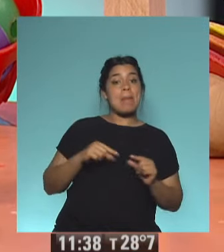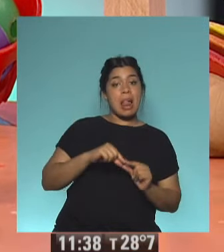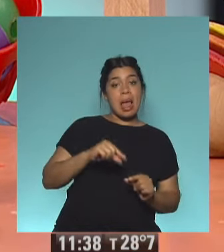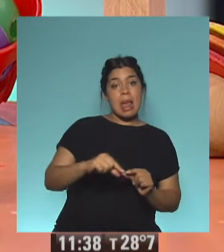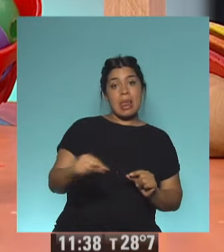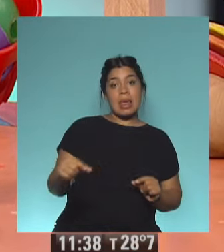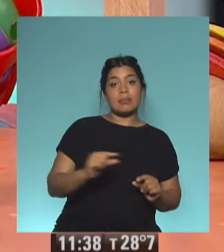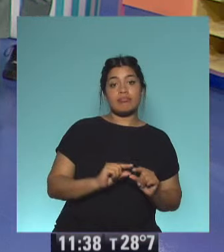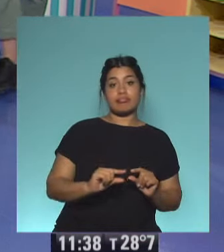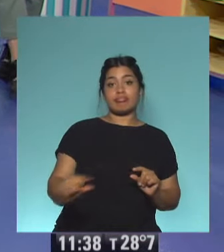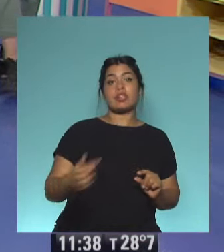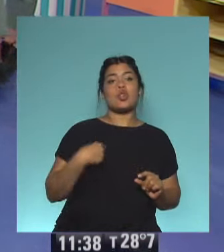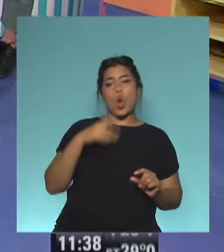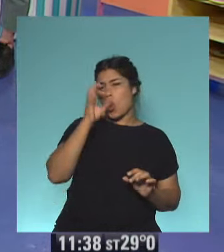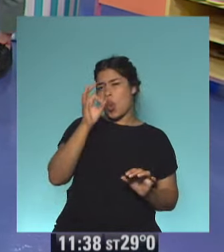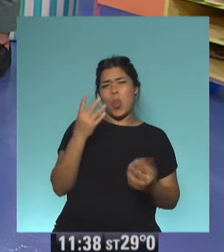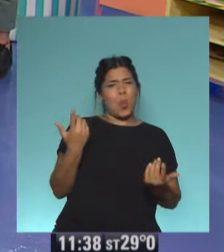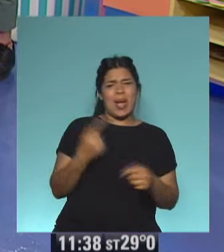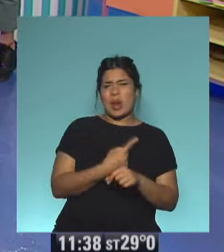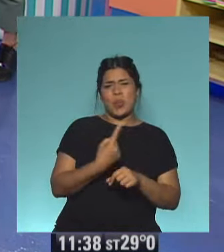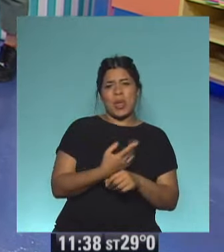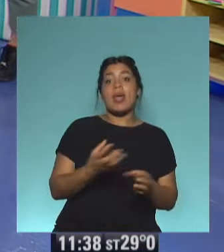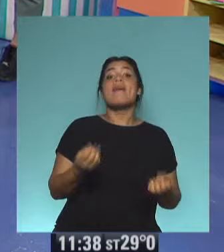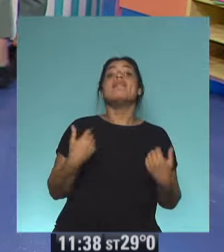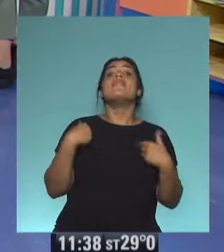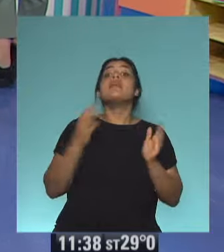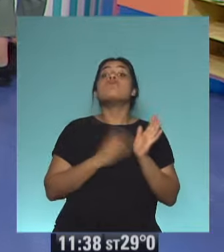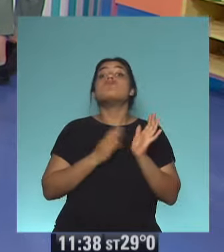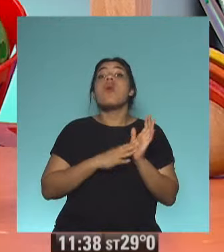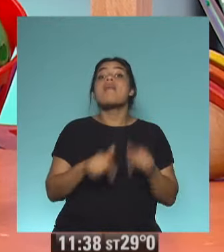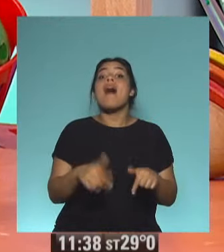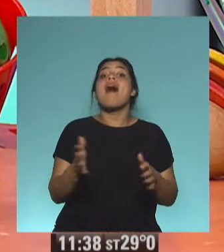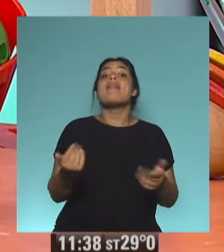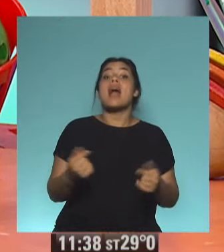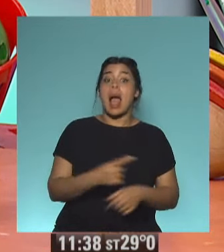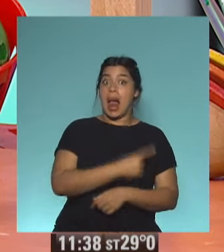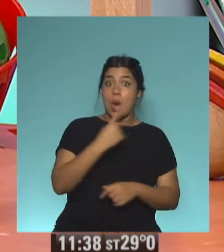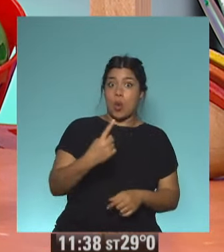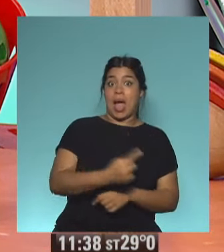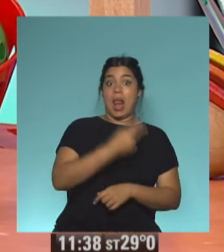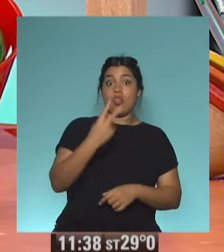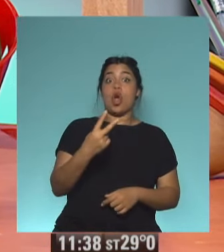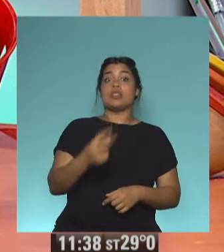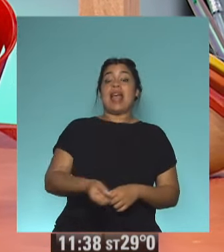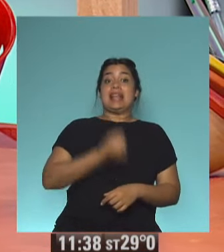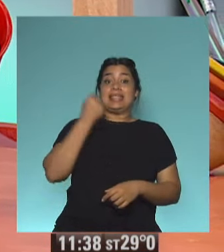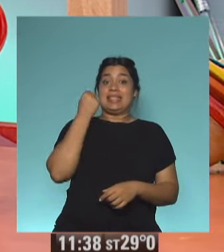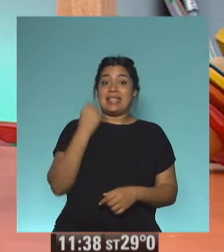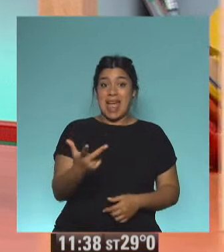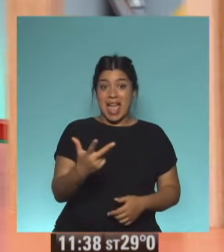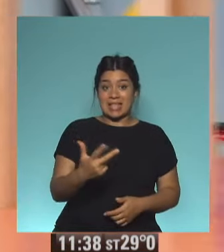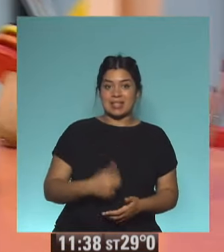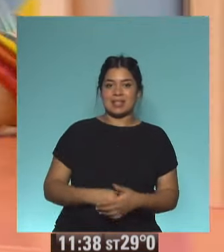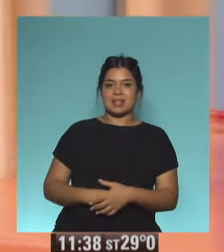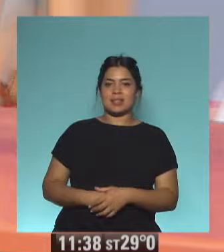Ay, nunca me salía porque a ver, vamos a intentarlo entonces. A ver si sale a una, a las dos y a las